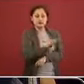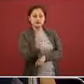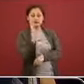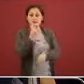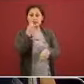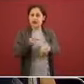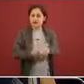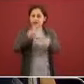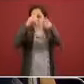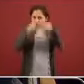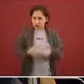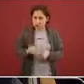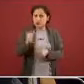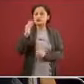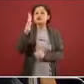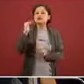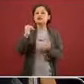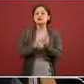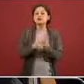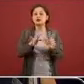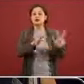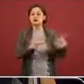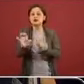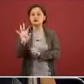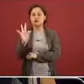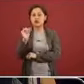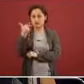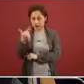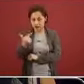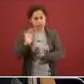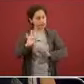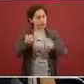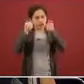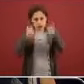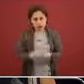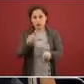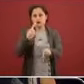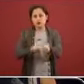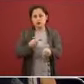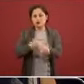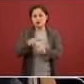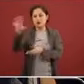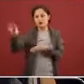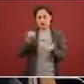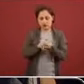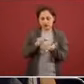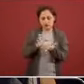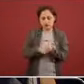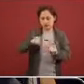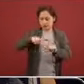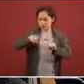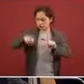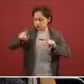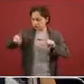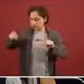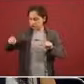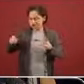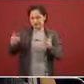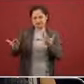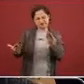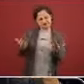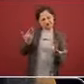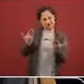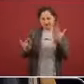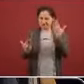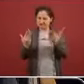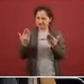estos 5.847, tendríamos una estimación desproporcionada que haría parecer como que